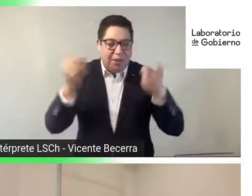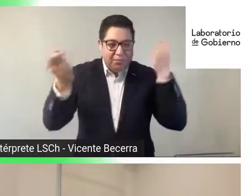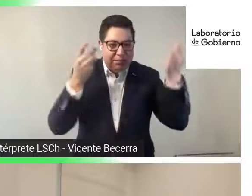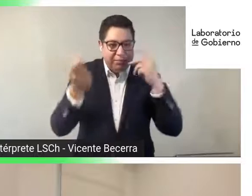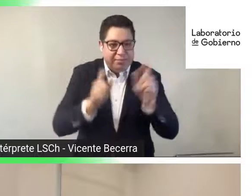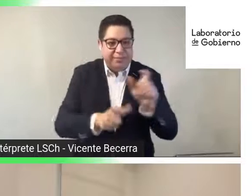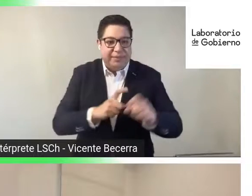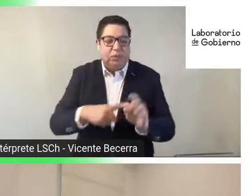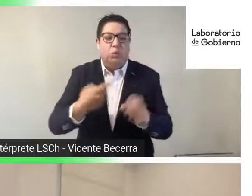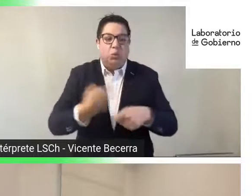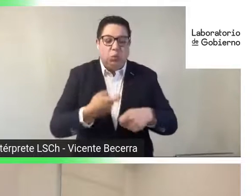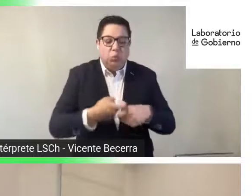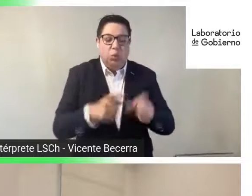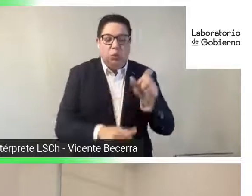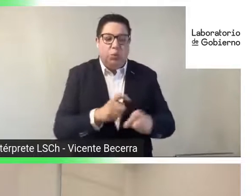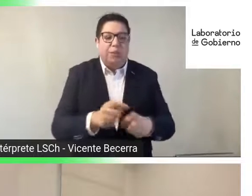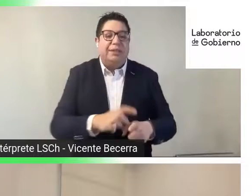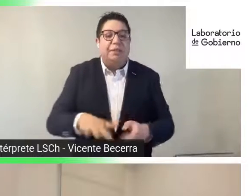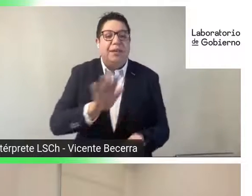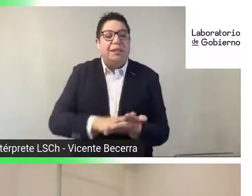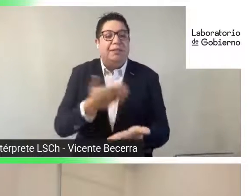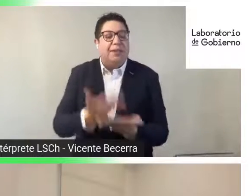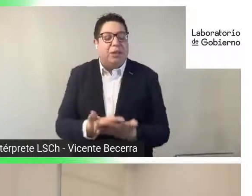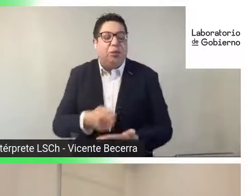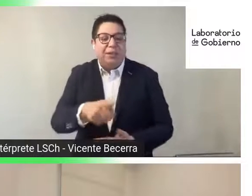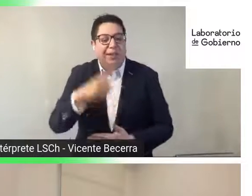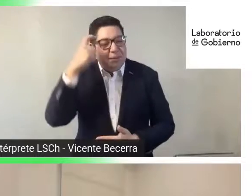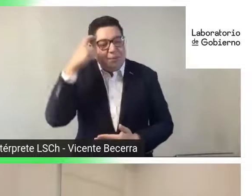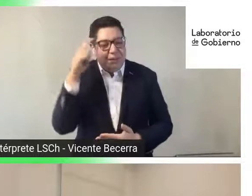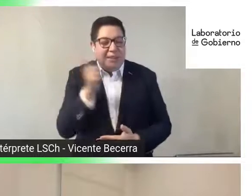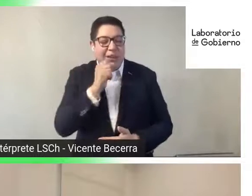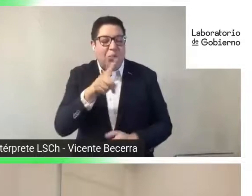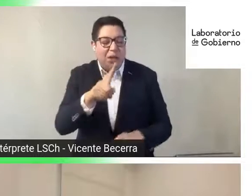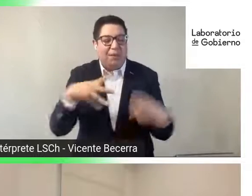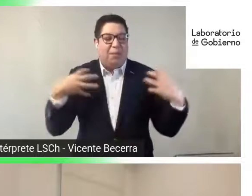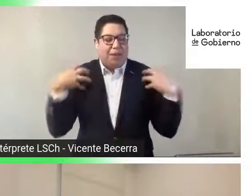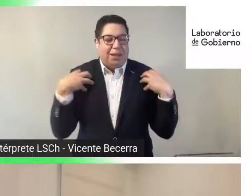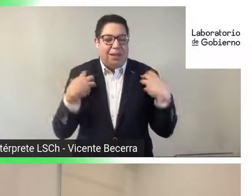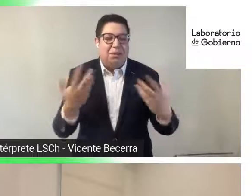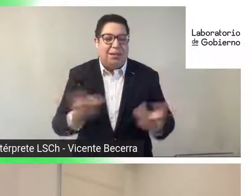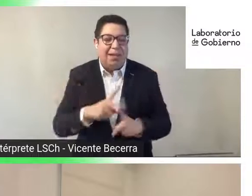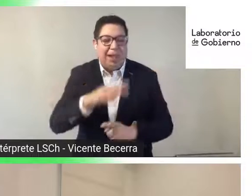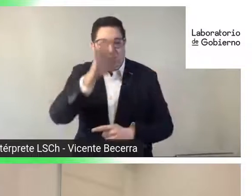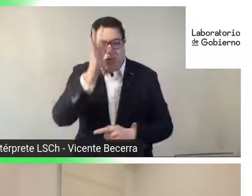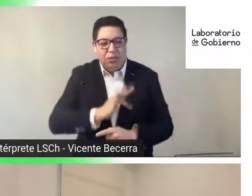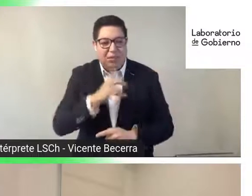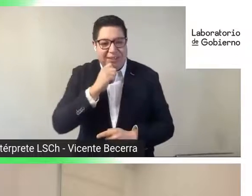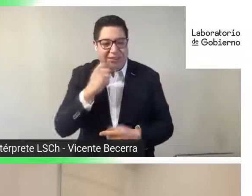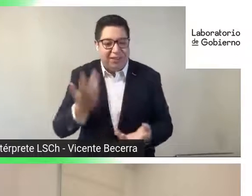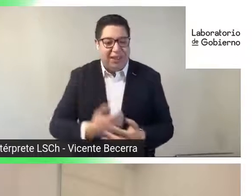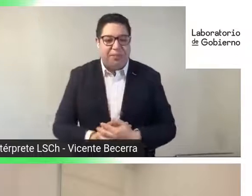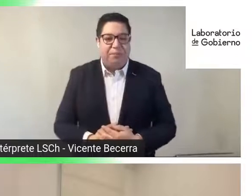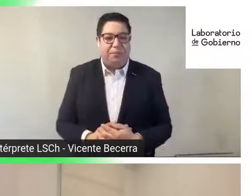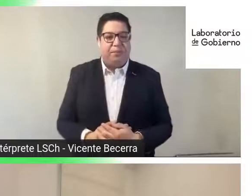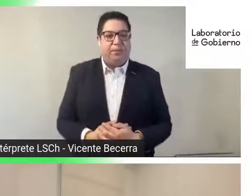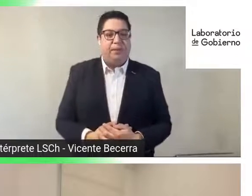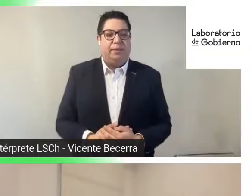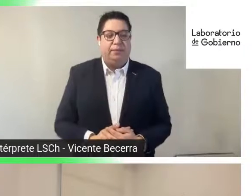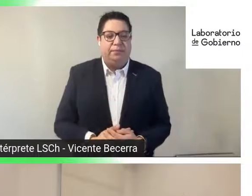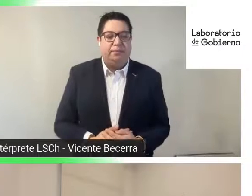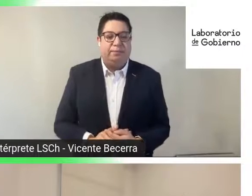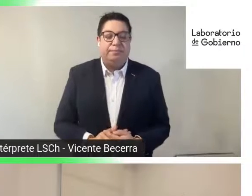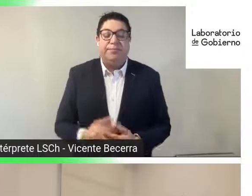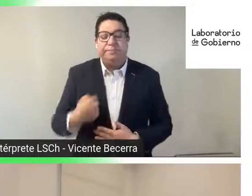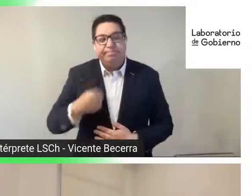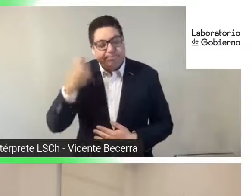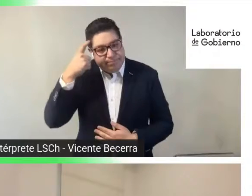bien concretas en el ámbito de salud pública. ¿Qué ha sido para ti ese rol? ¿Qué es para ti la función pública? Bueno, a ver, yo creo